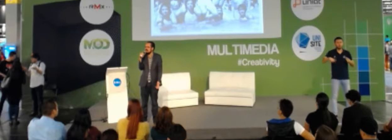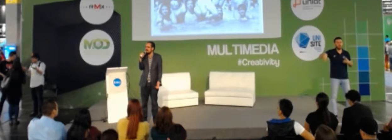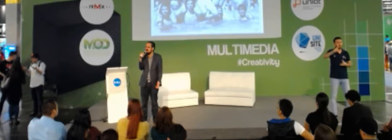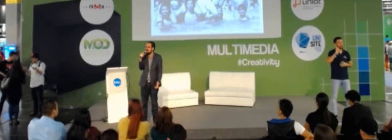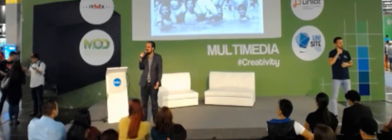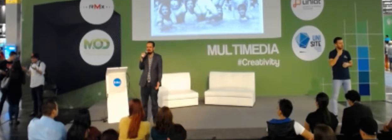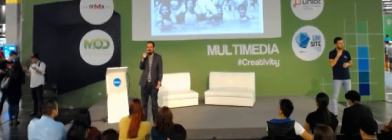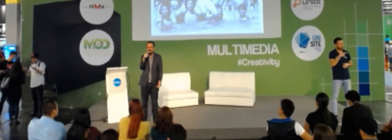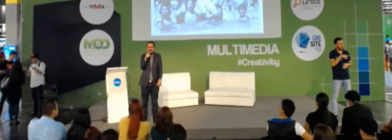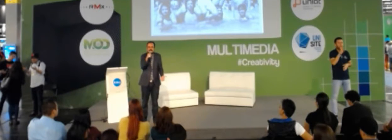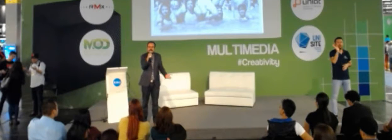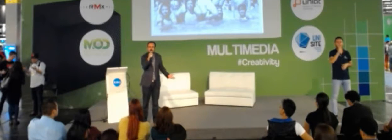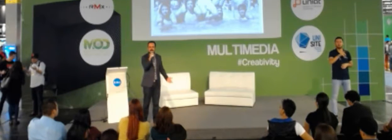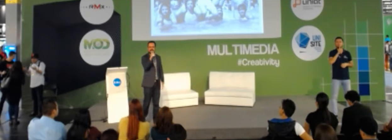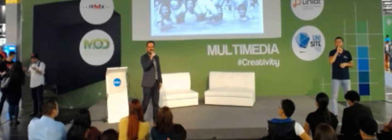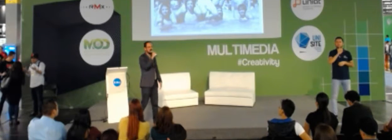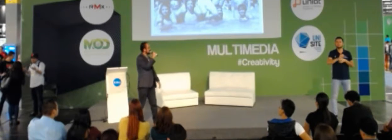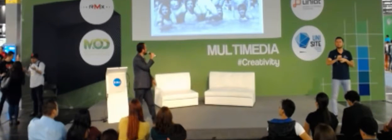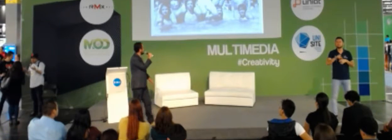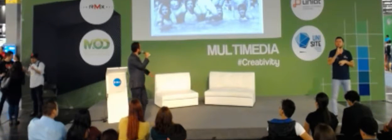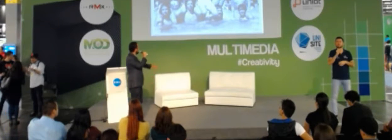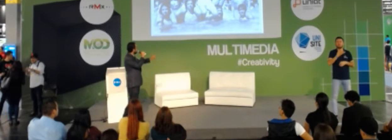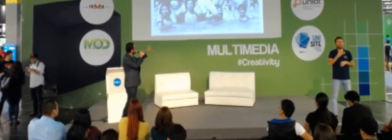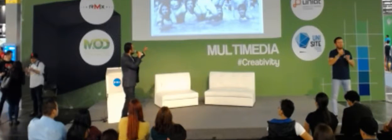muy sin en cuenta, ¿no?